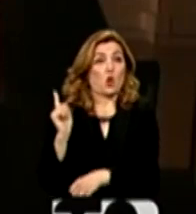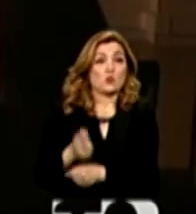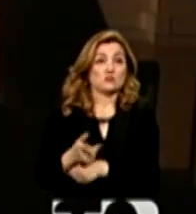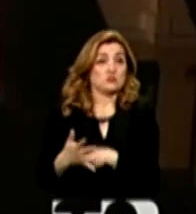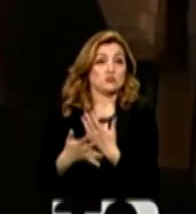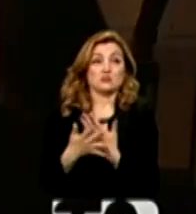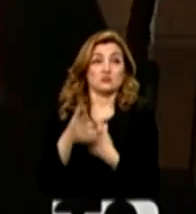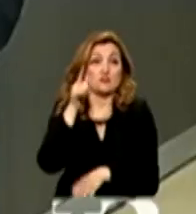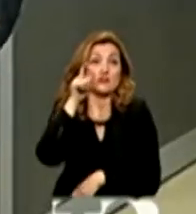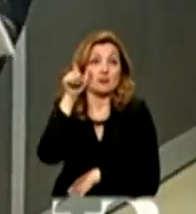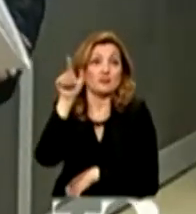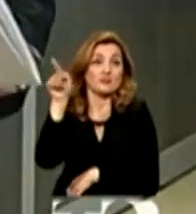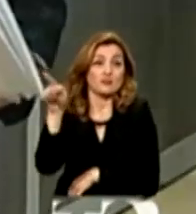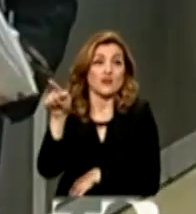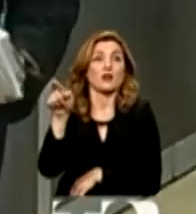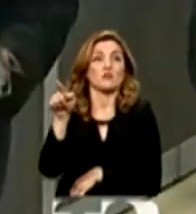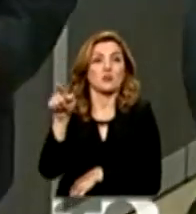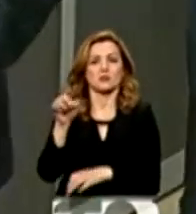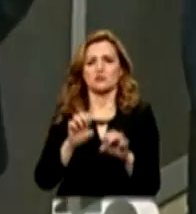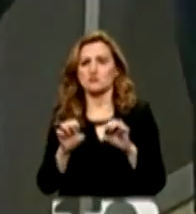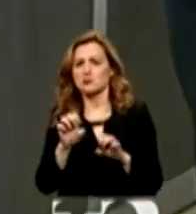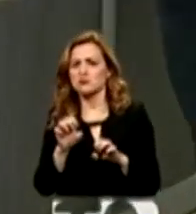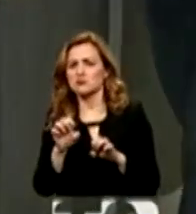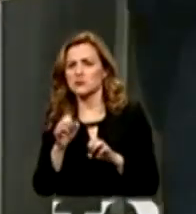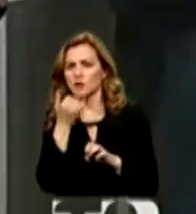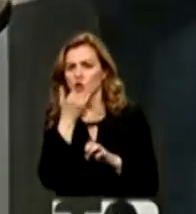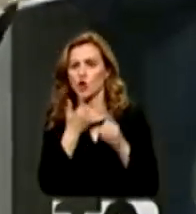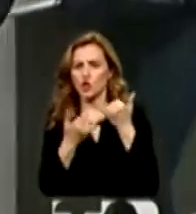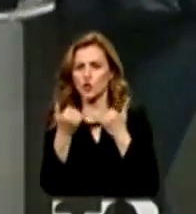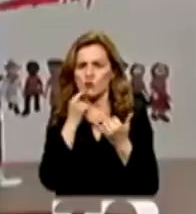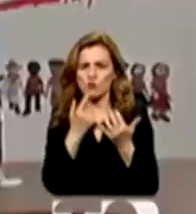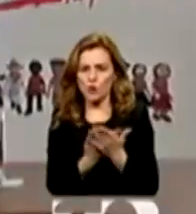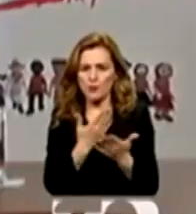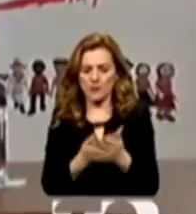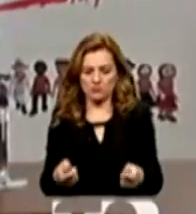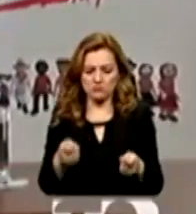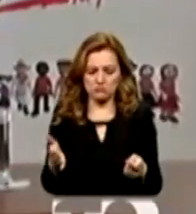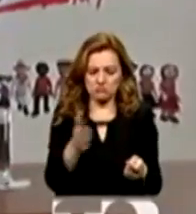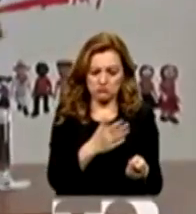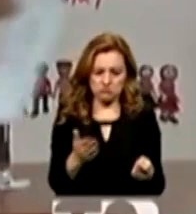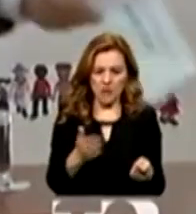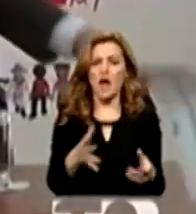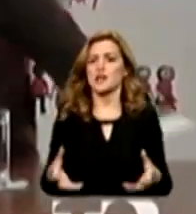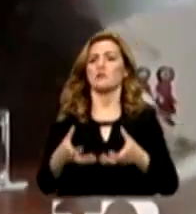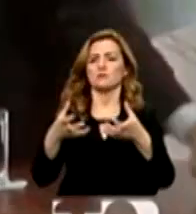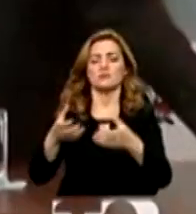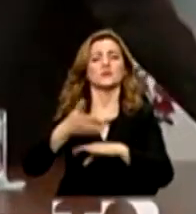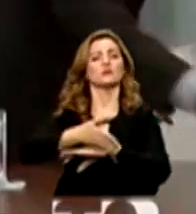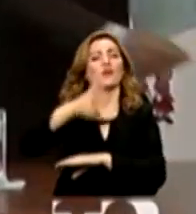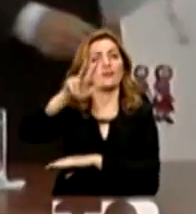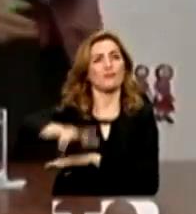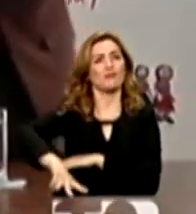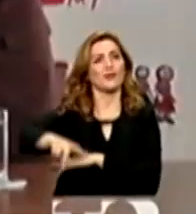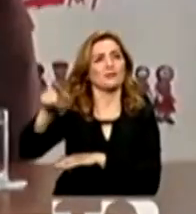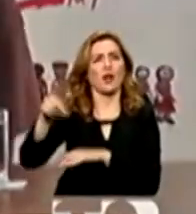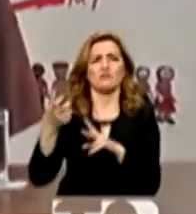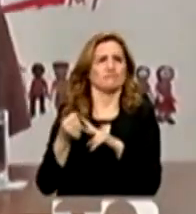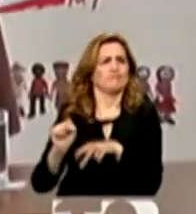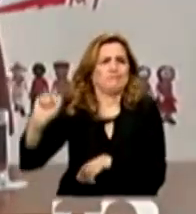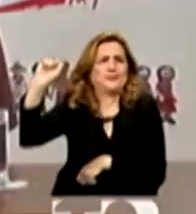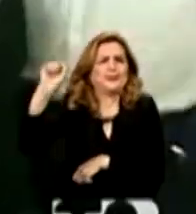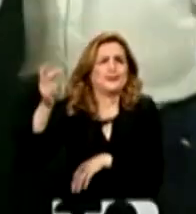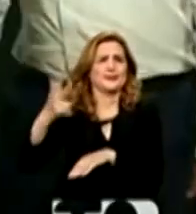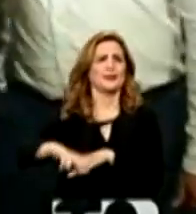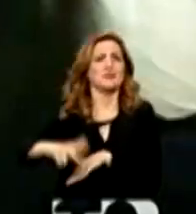cuando Fiscalía detectó elementos suficientes para la medida cautelar. Fue 3 meses después de que Ochoa había salido del